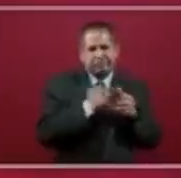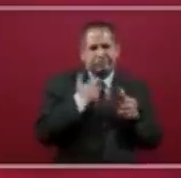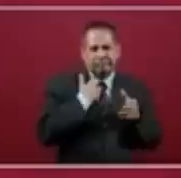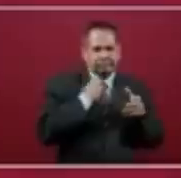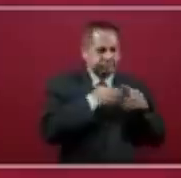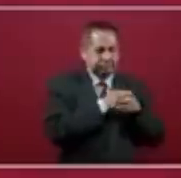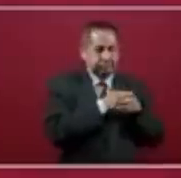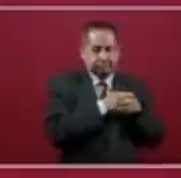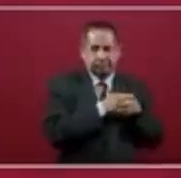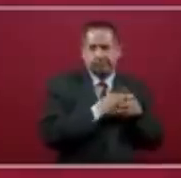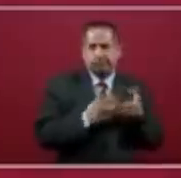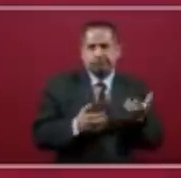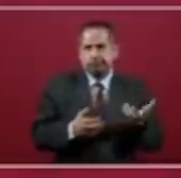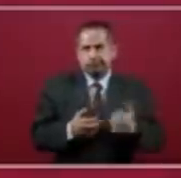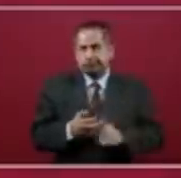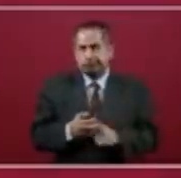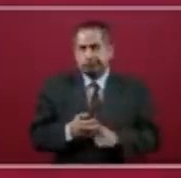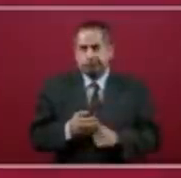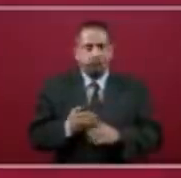muy